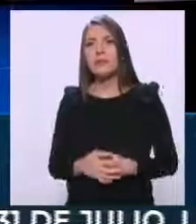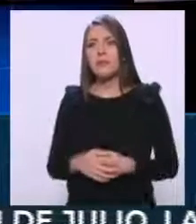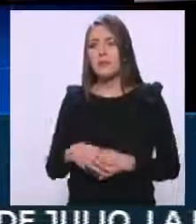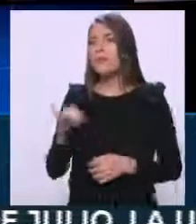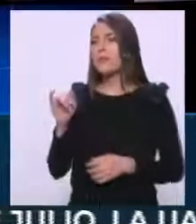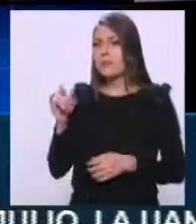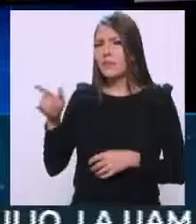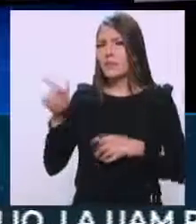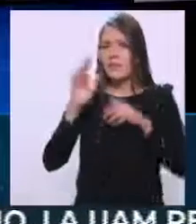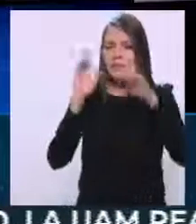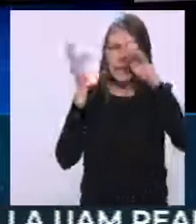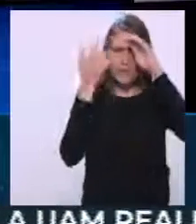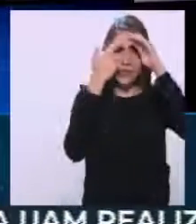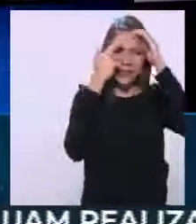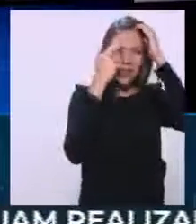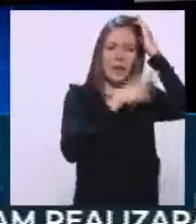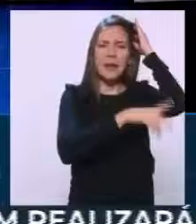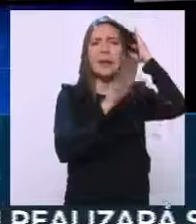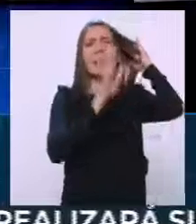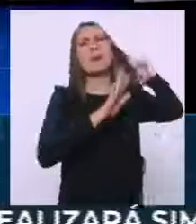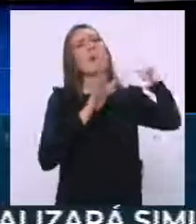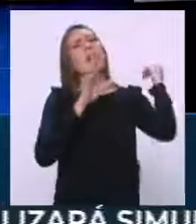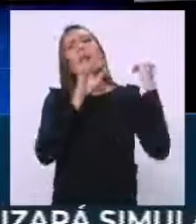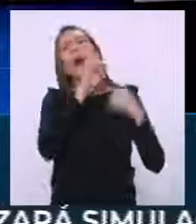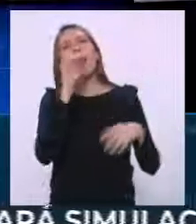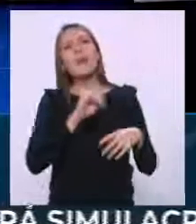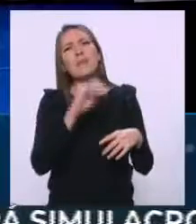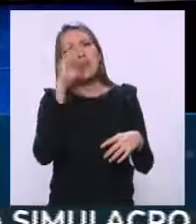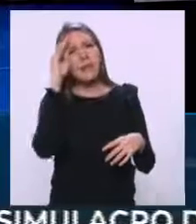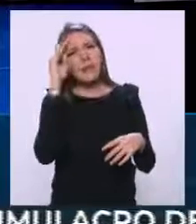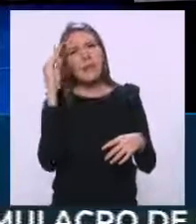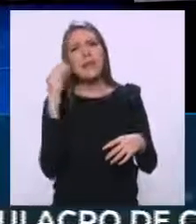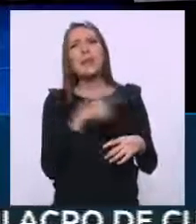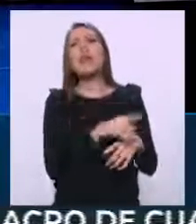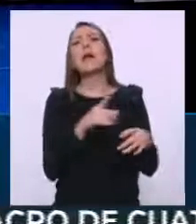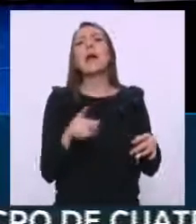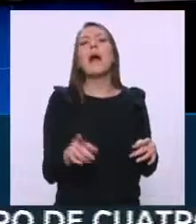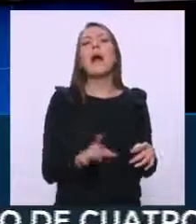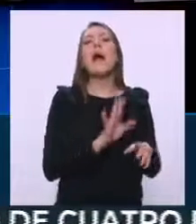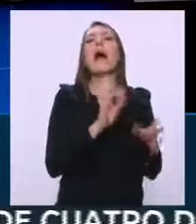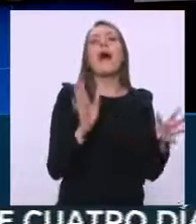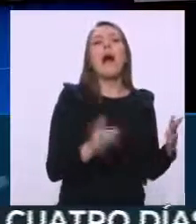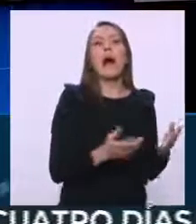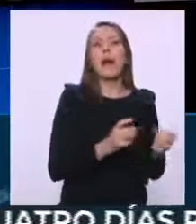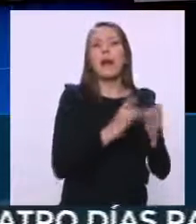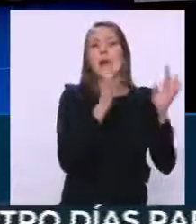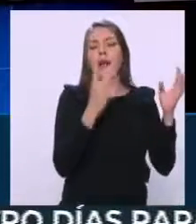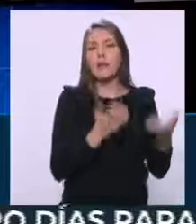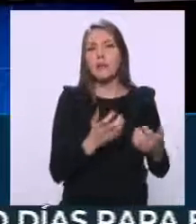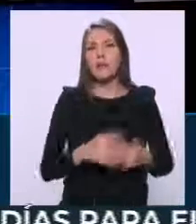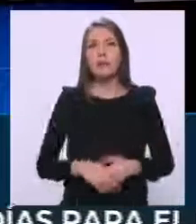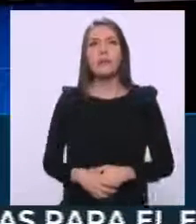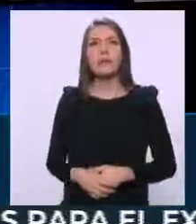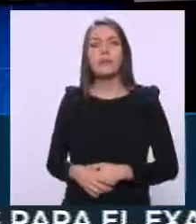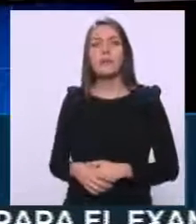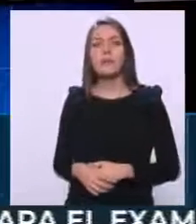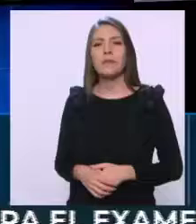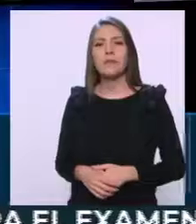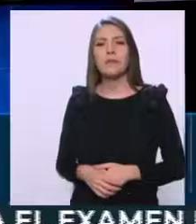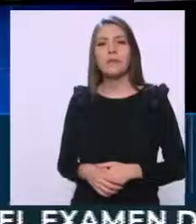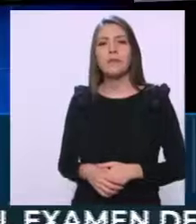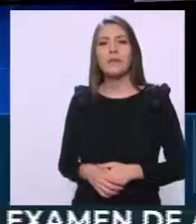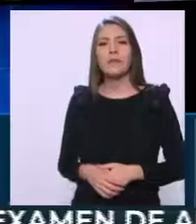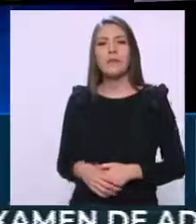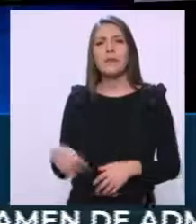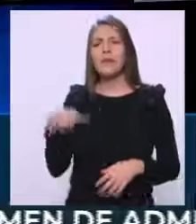de puertos? Pues parecía invisible, pero como que todos lo sabíamos. Sí. Pero además a mí lo que me llama la atención es que se